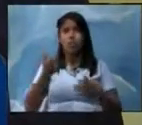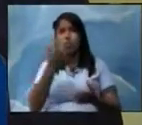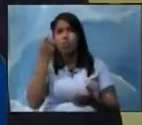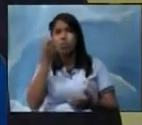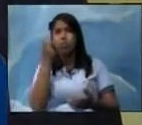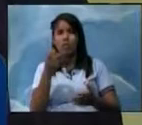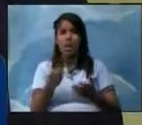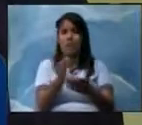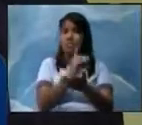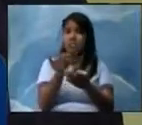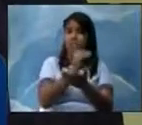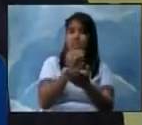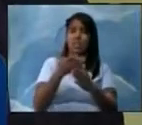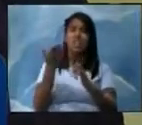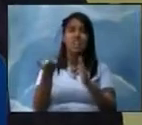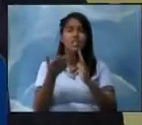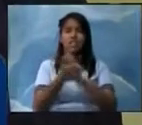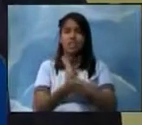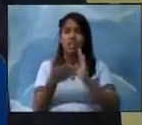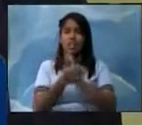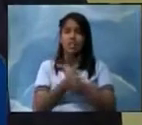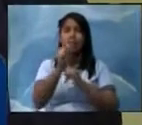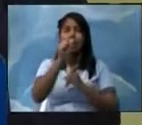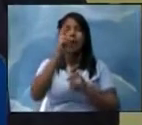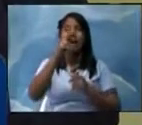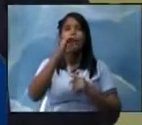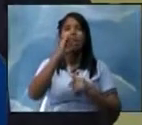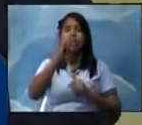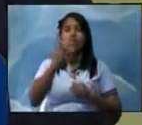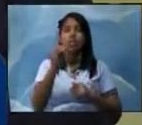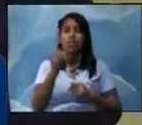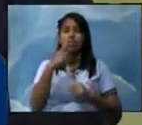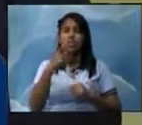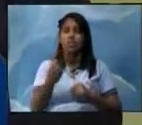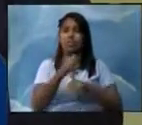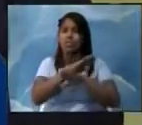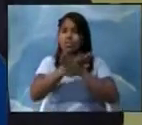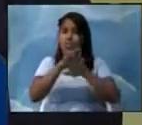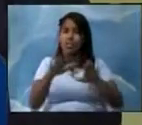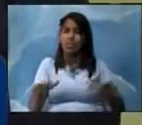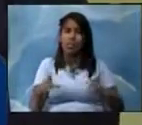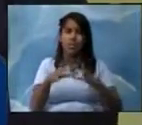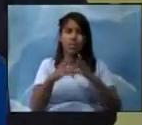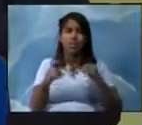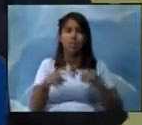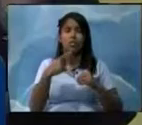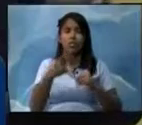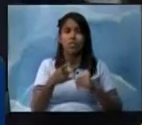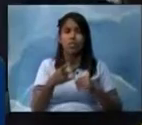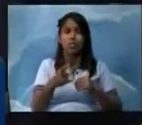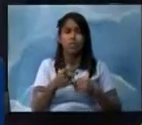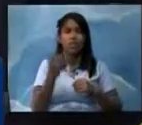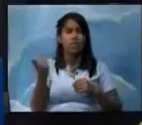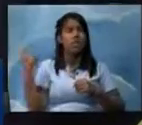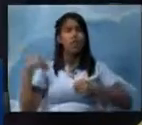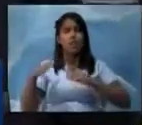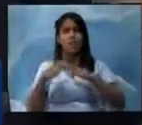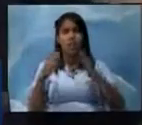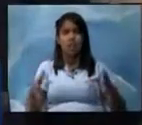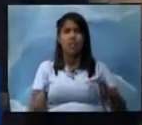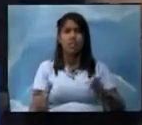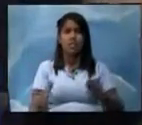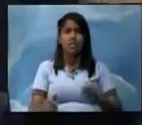diccionario qué significa el nombre de arioc dice semblanza de León cuando usted Oye tenía